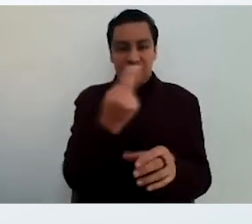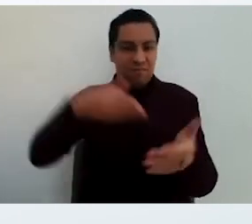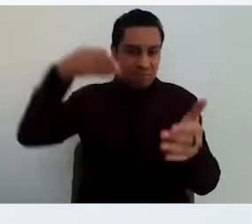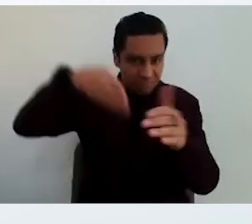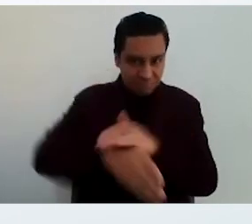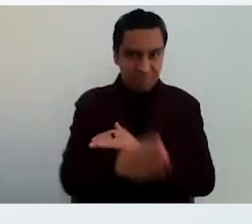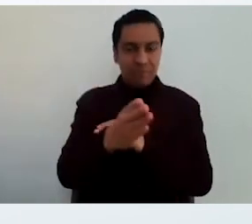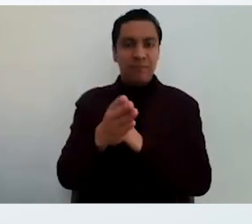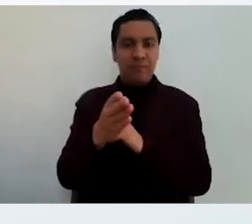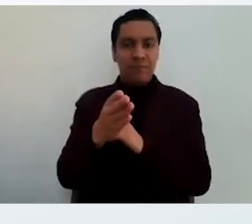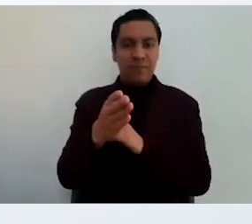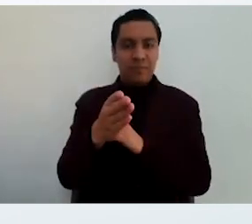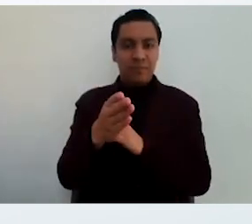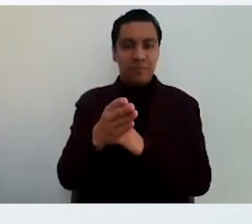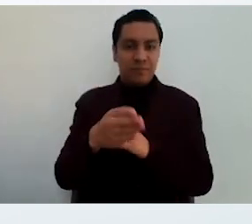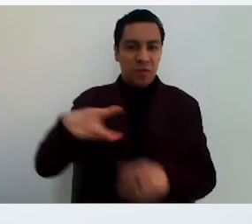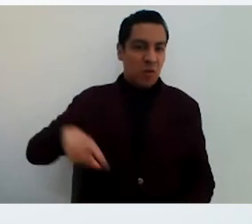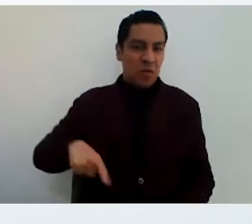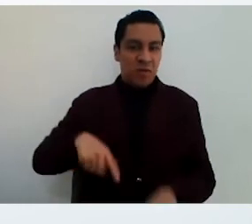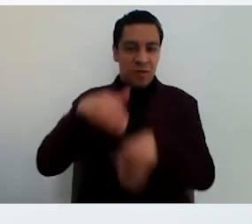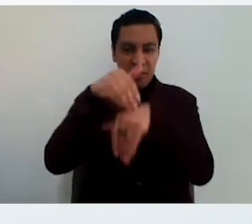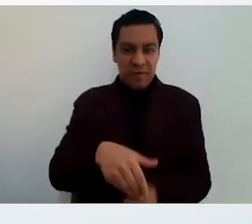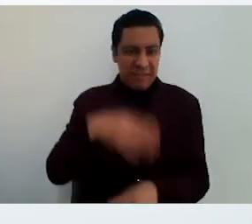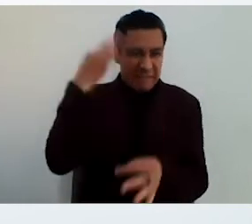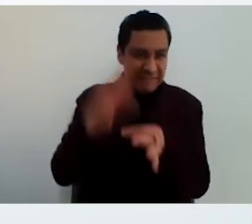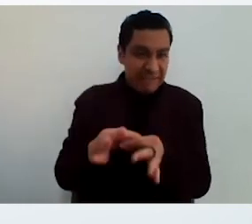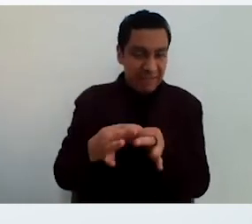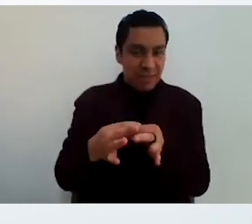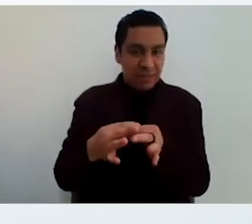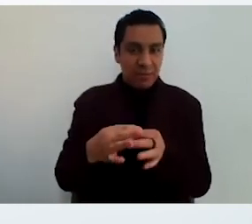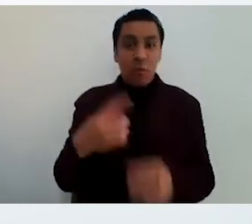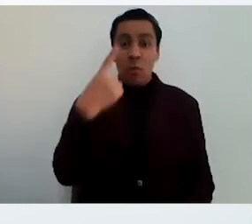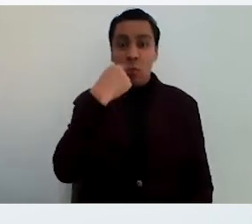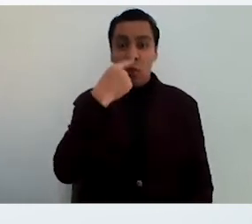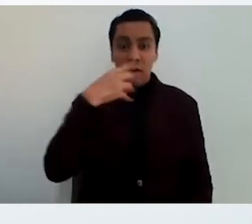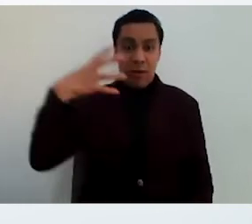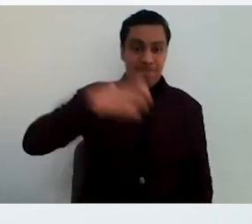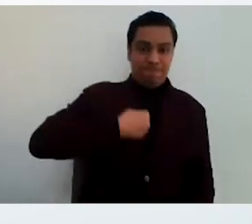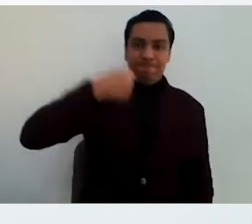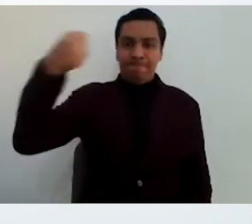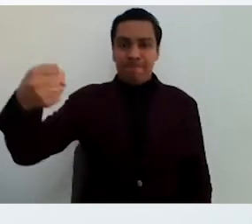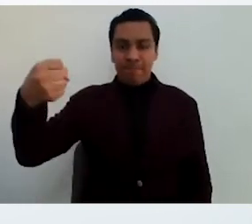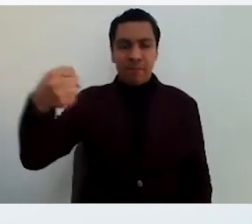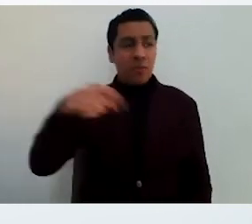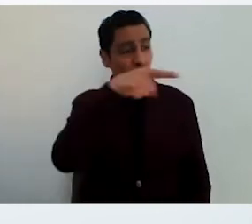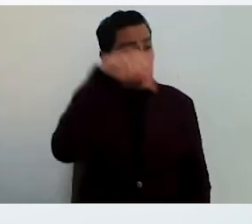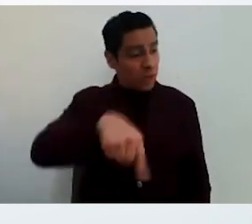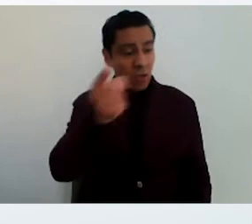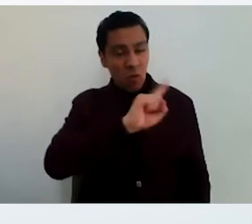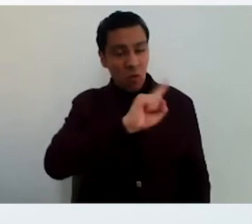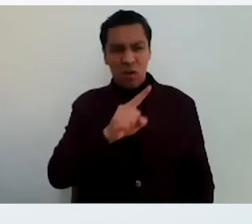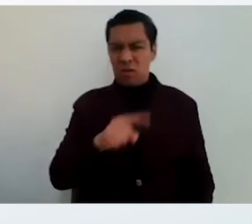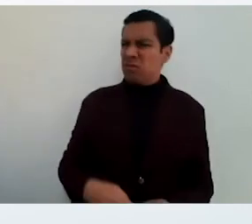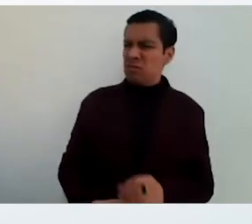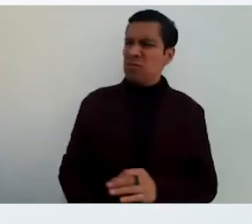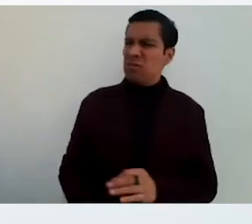la restricción. Entonces, si el policía me detiene, pues va a ser abuso policíaco, va a ser bestialidad, va a haber toda una serie